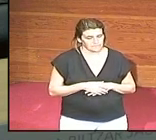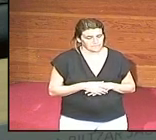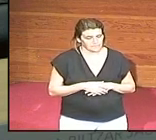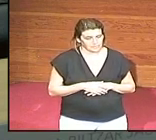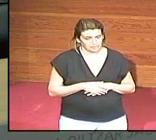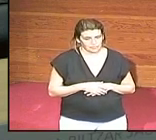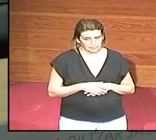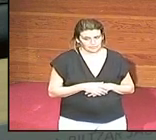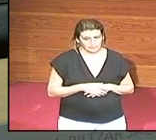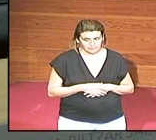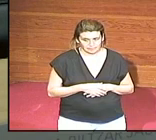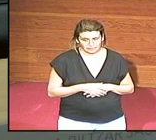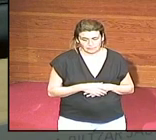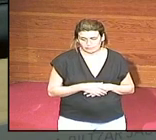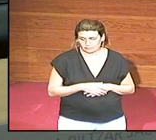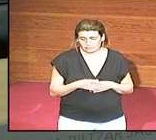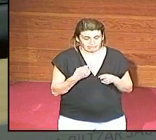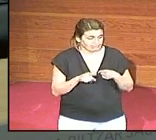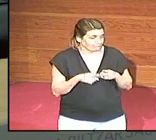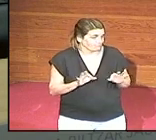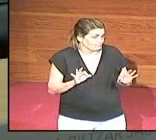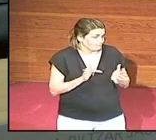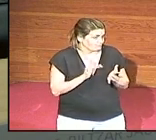Bueno, pues estas cosas que pasan.